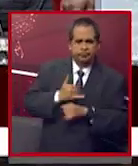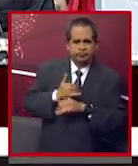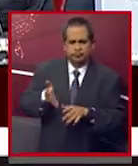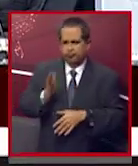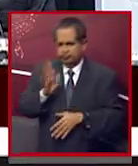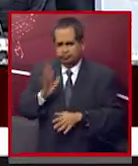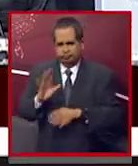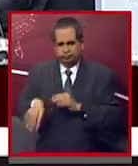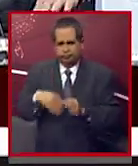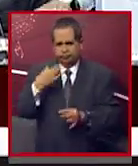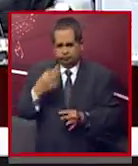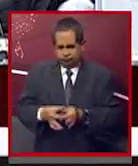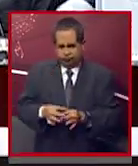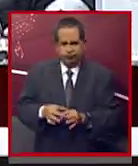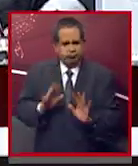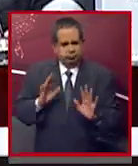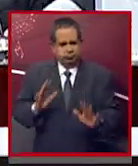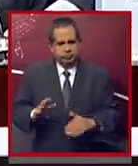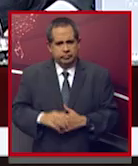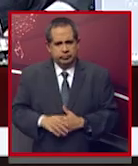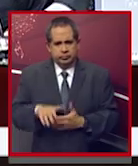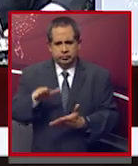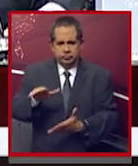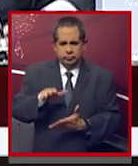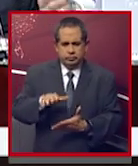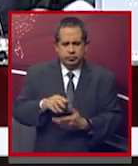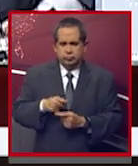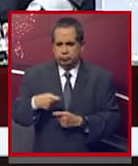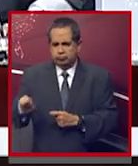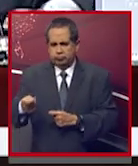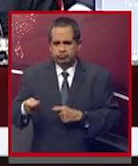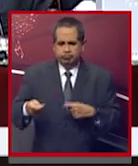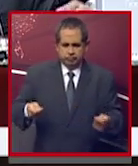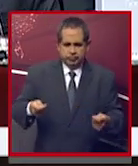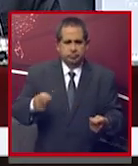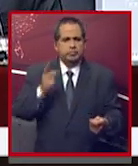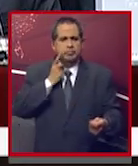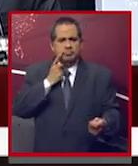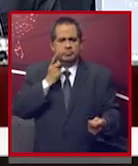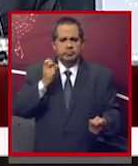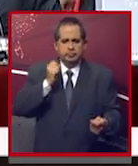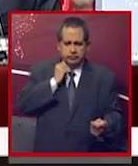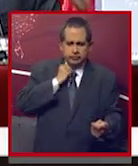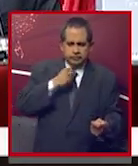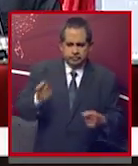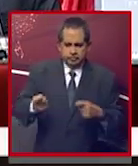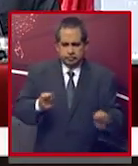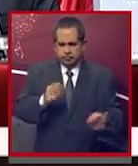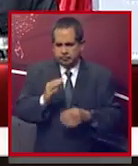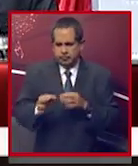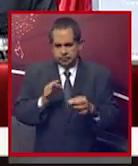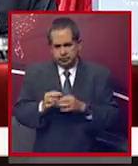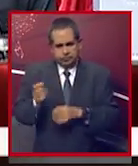estado que guarda la Administración Pública Federal y lo turnó a ambas cámaras para su análisis respectivo.